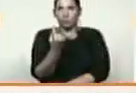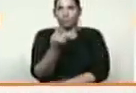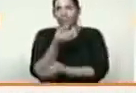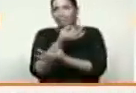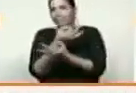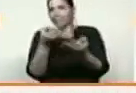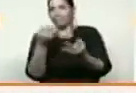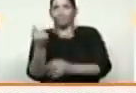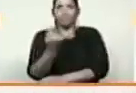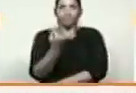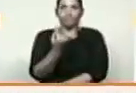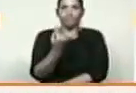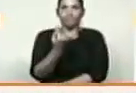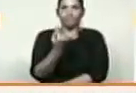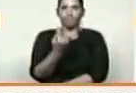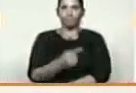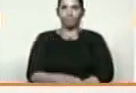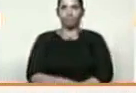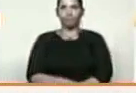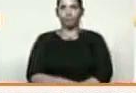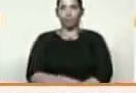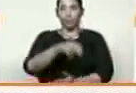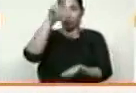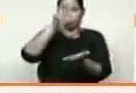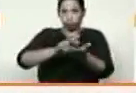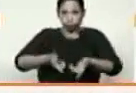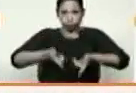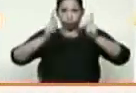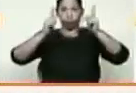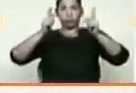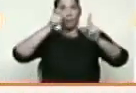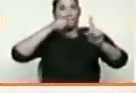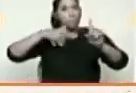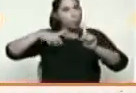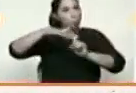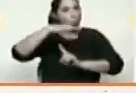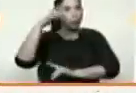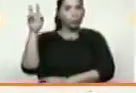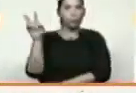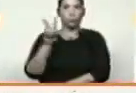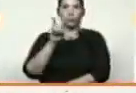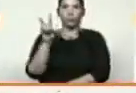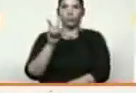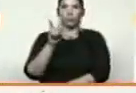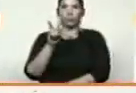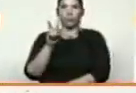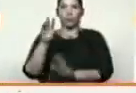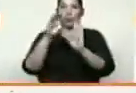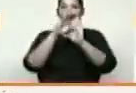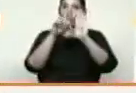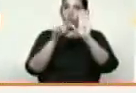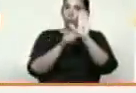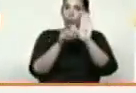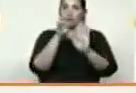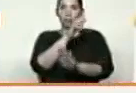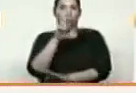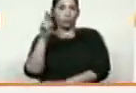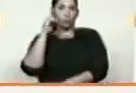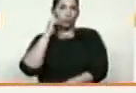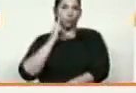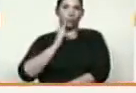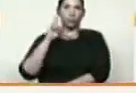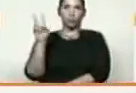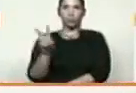exclusivamente única, aprobada por el pueblo de Venezuela, es la Constitución de la República